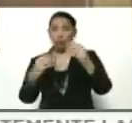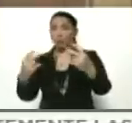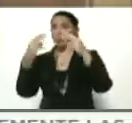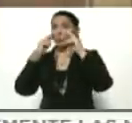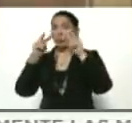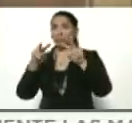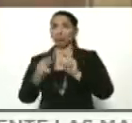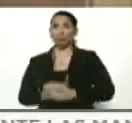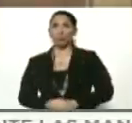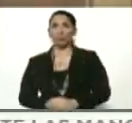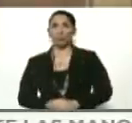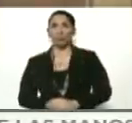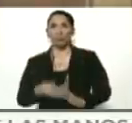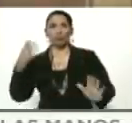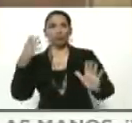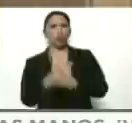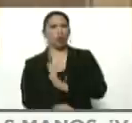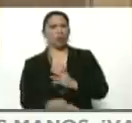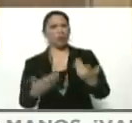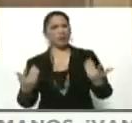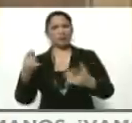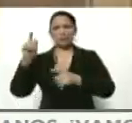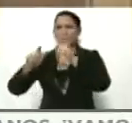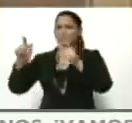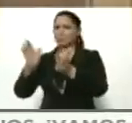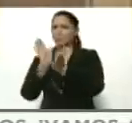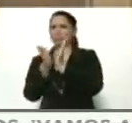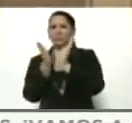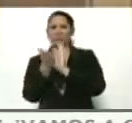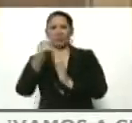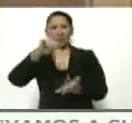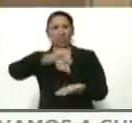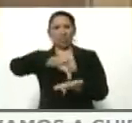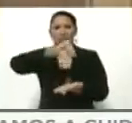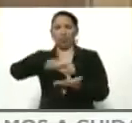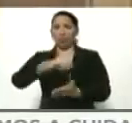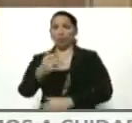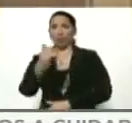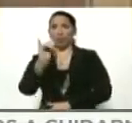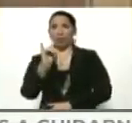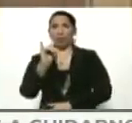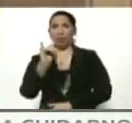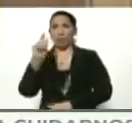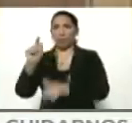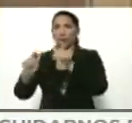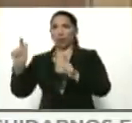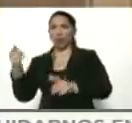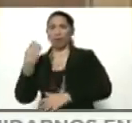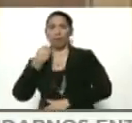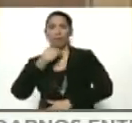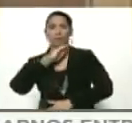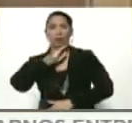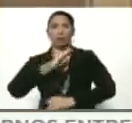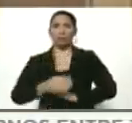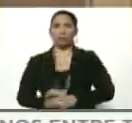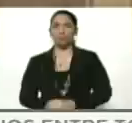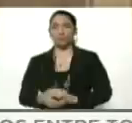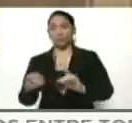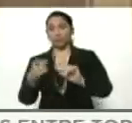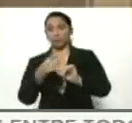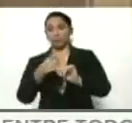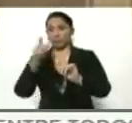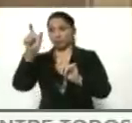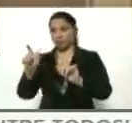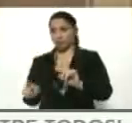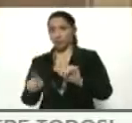sobre la referenciación geográfica de dónde se encuentran estos casos. El primero de estos